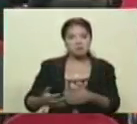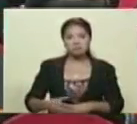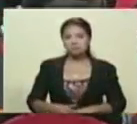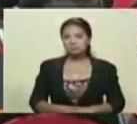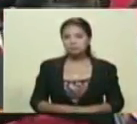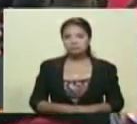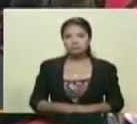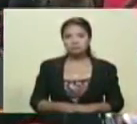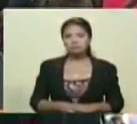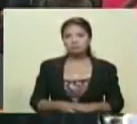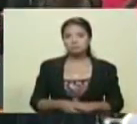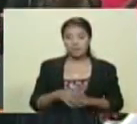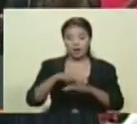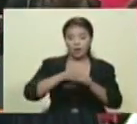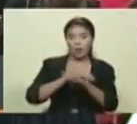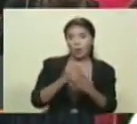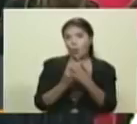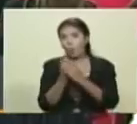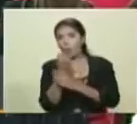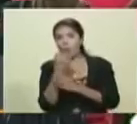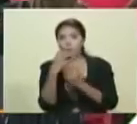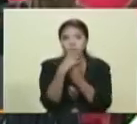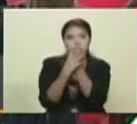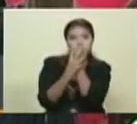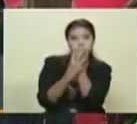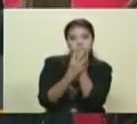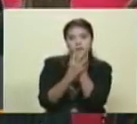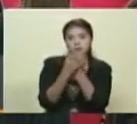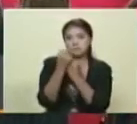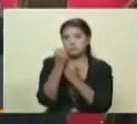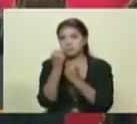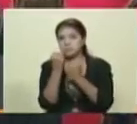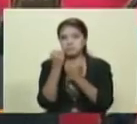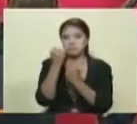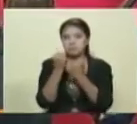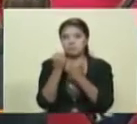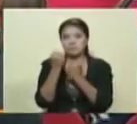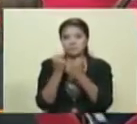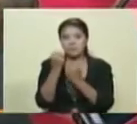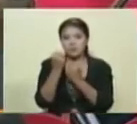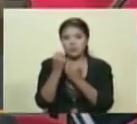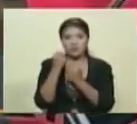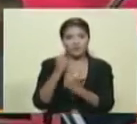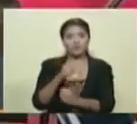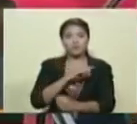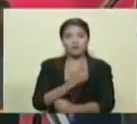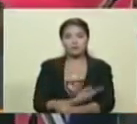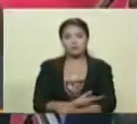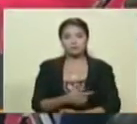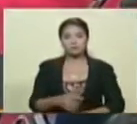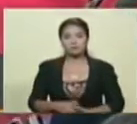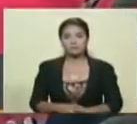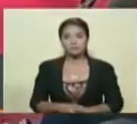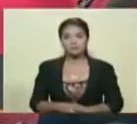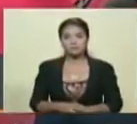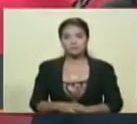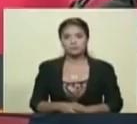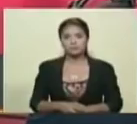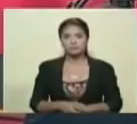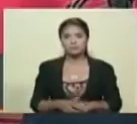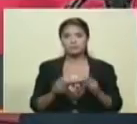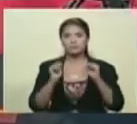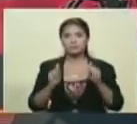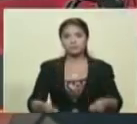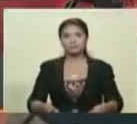a los guantes le suma cosas, objetos contundentes, comienza a